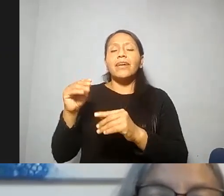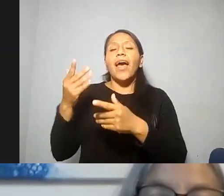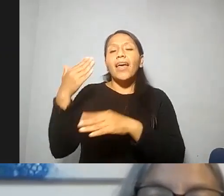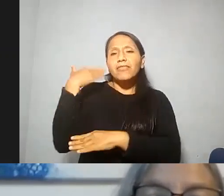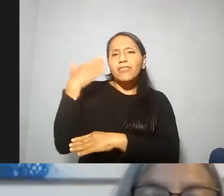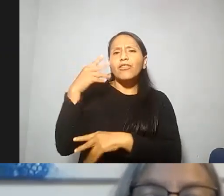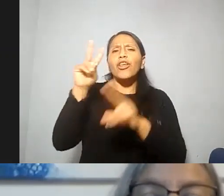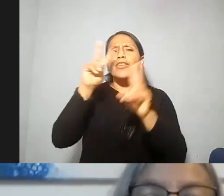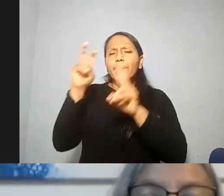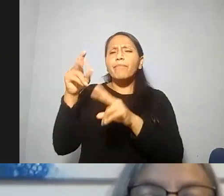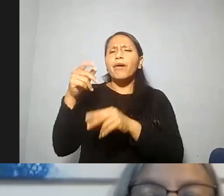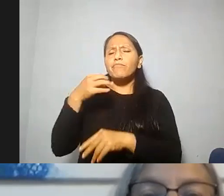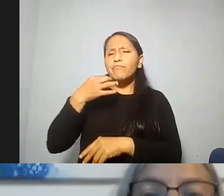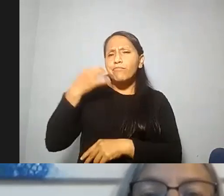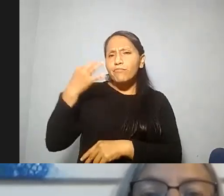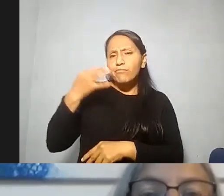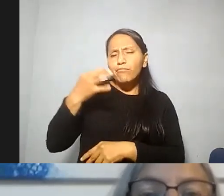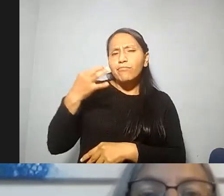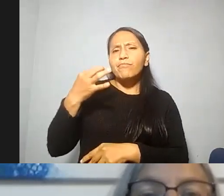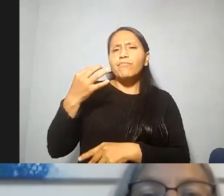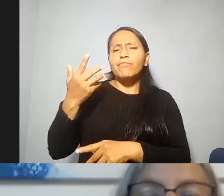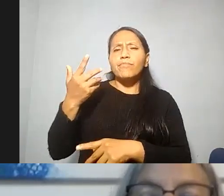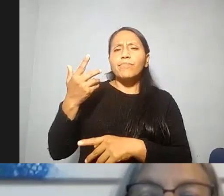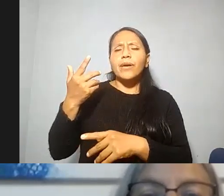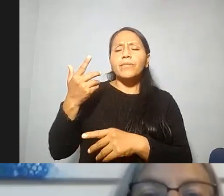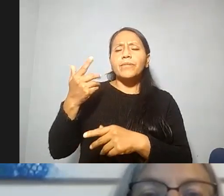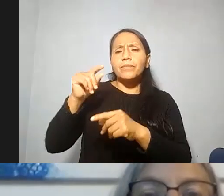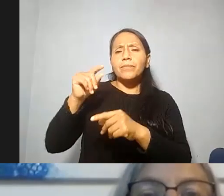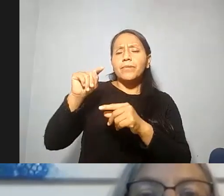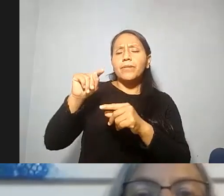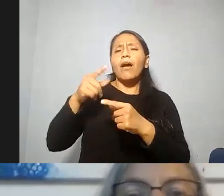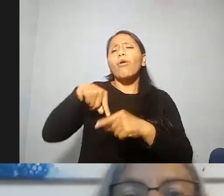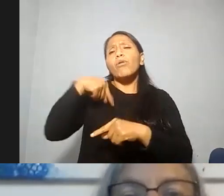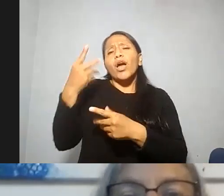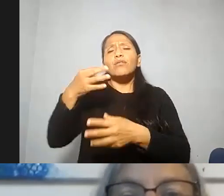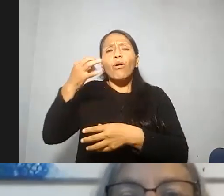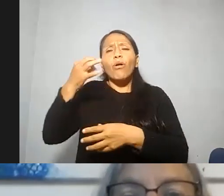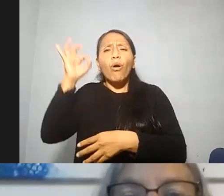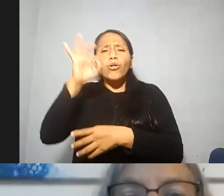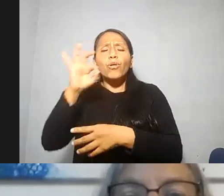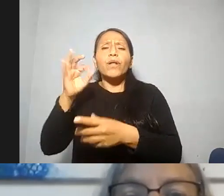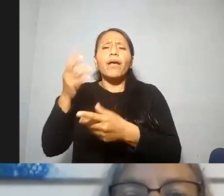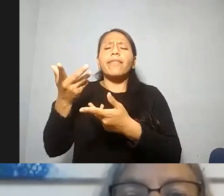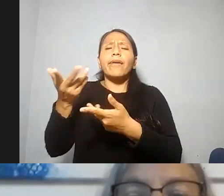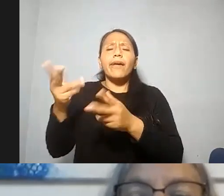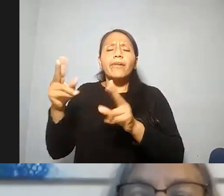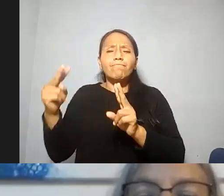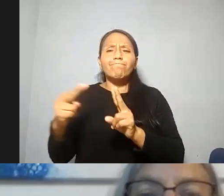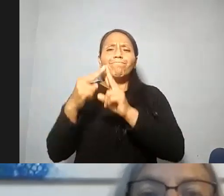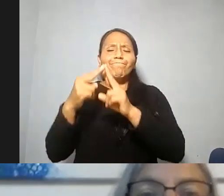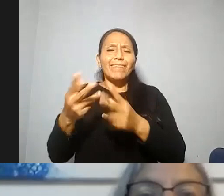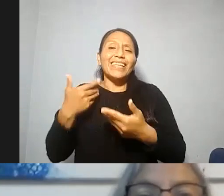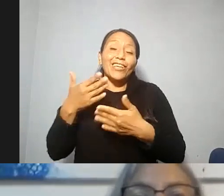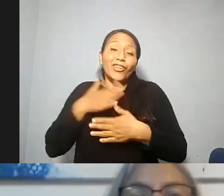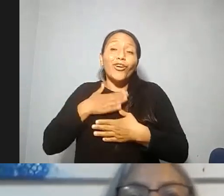temas. Y bueno, seguramente allá habrá otra oportunidad de volvernos a reencontrar, ¿sí? Así que de mi parte, de acá desde